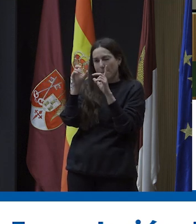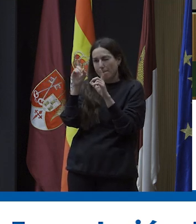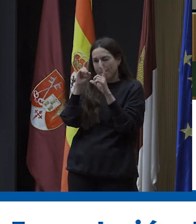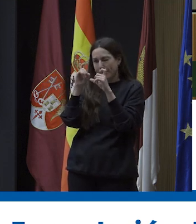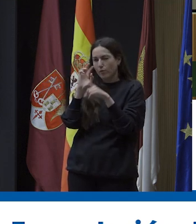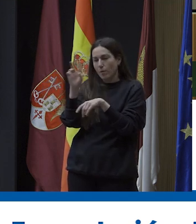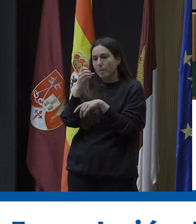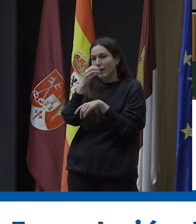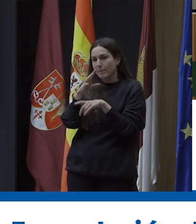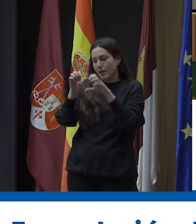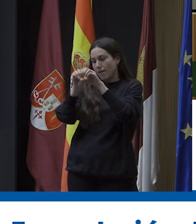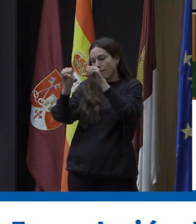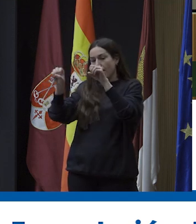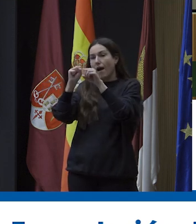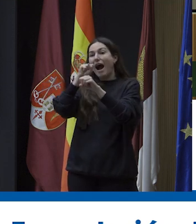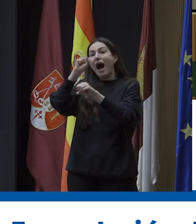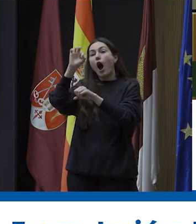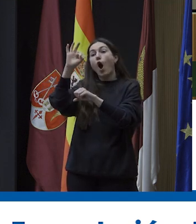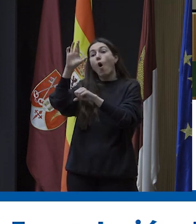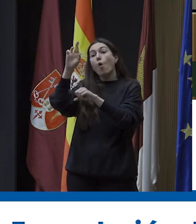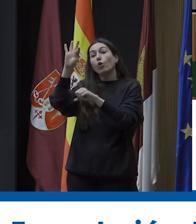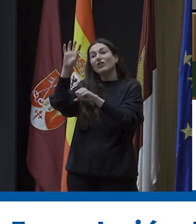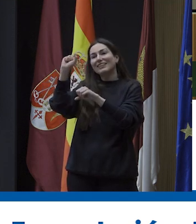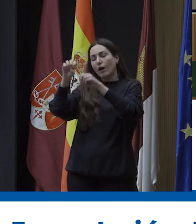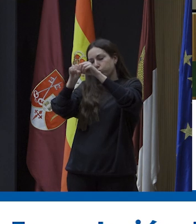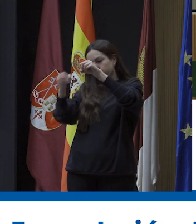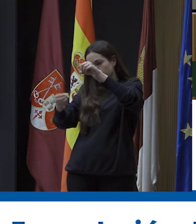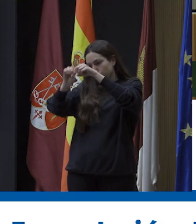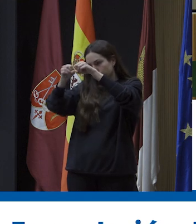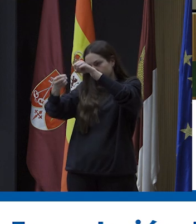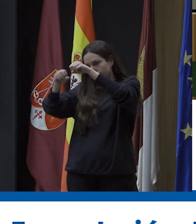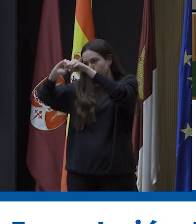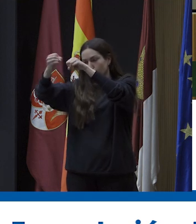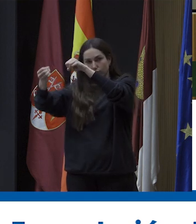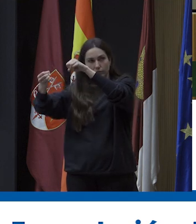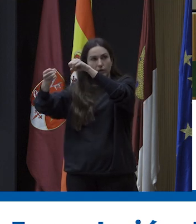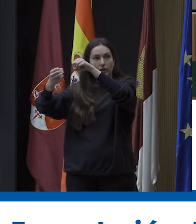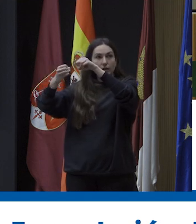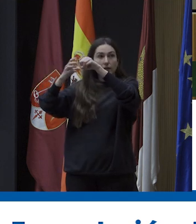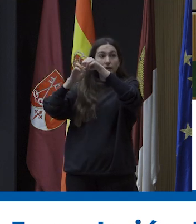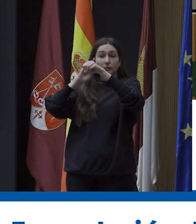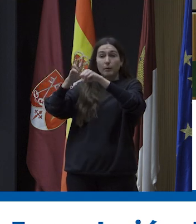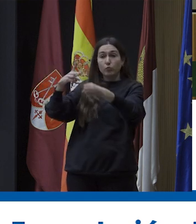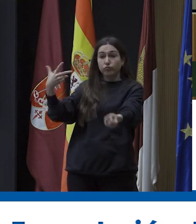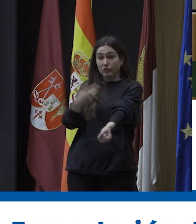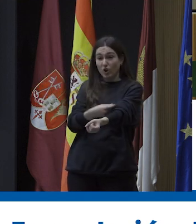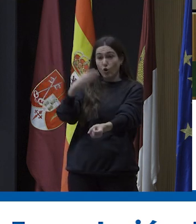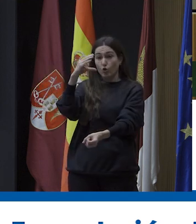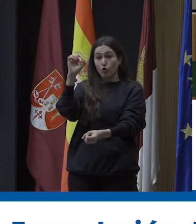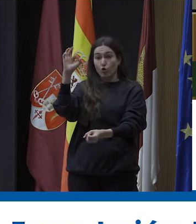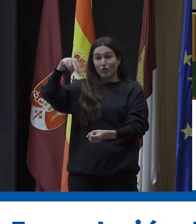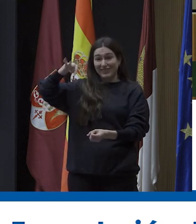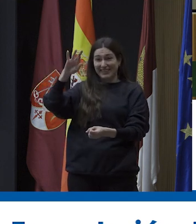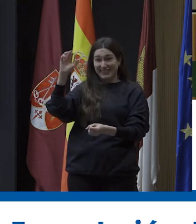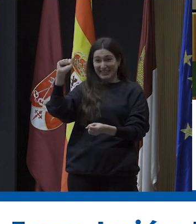la raíz de la aorta. De ahí salen los troncos principales. Si lo inyectásemos contraste, veríamos que todas las arterias van dando unas